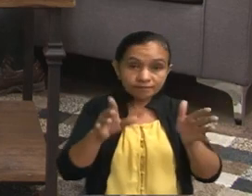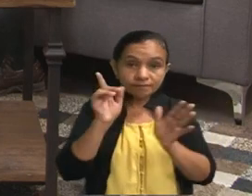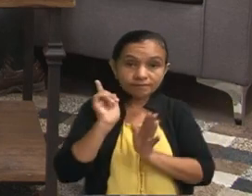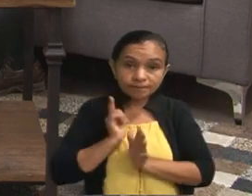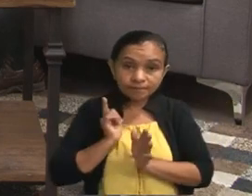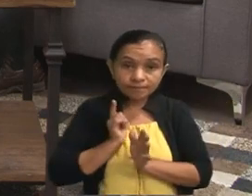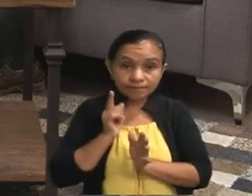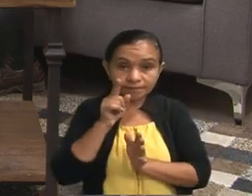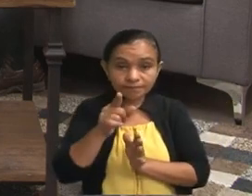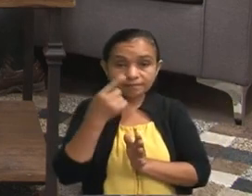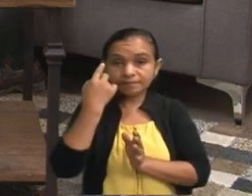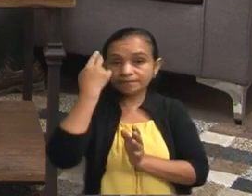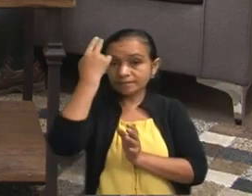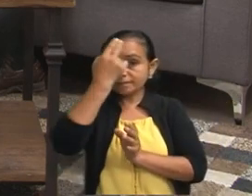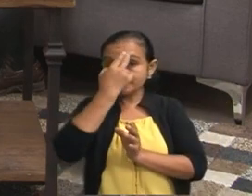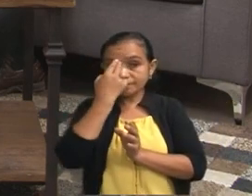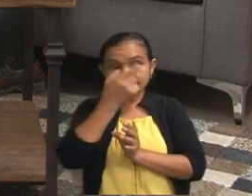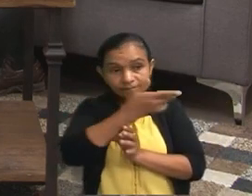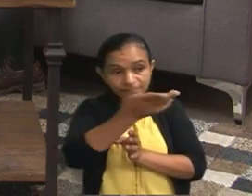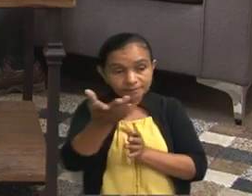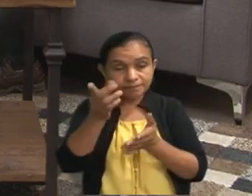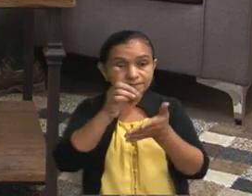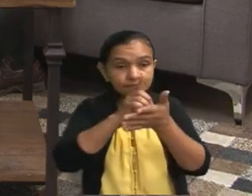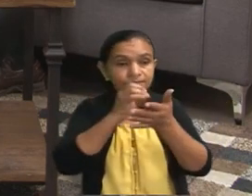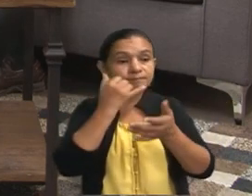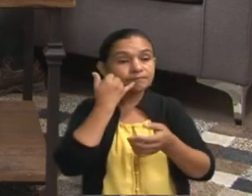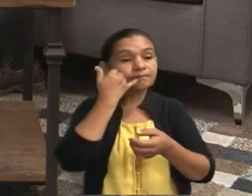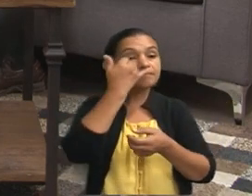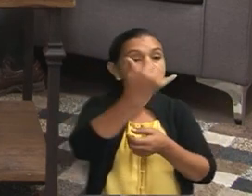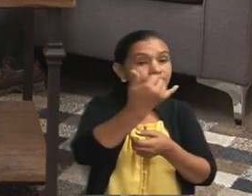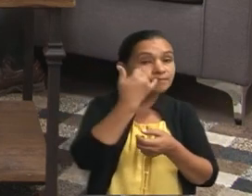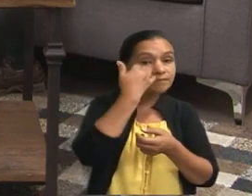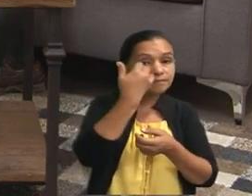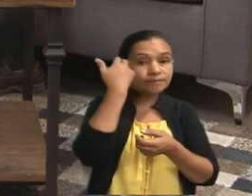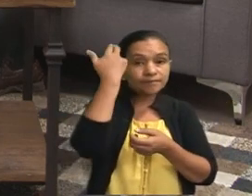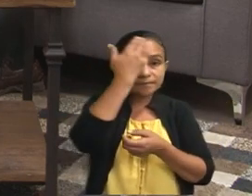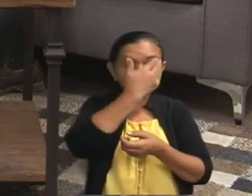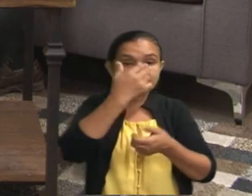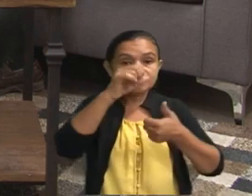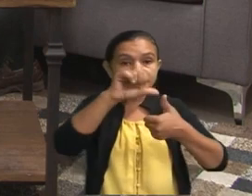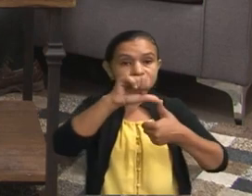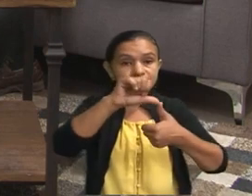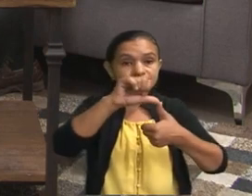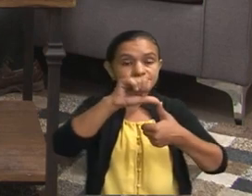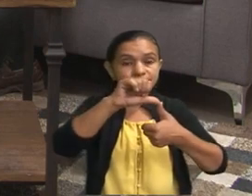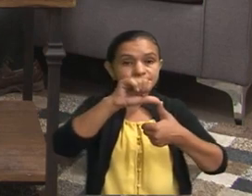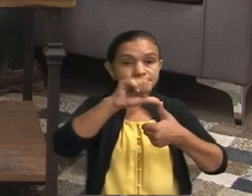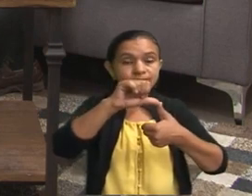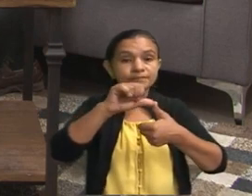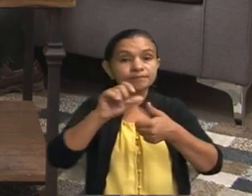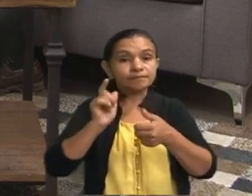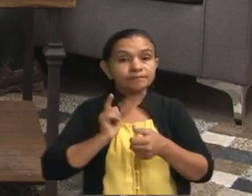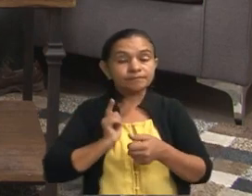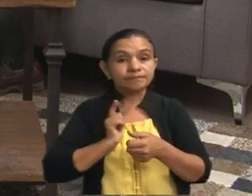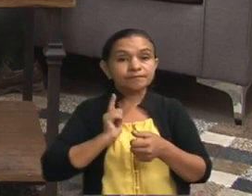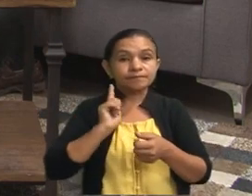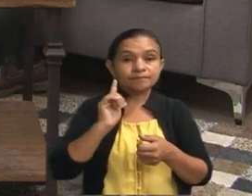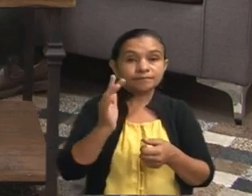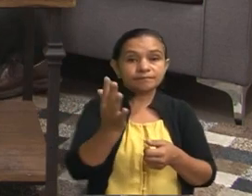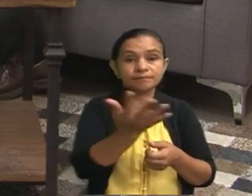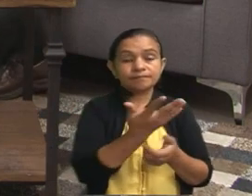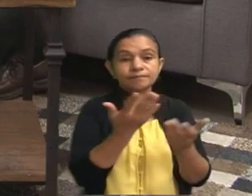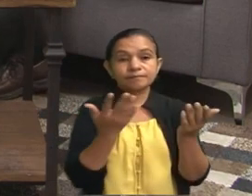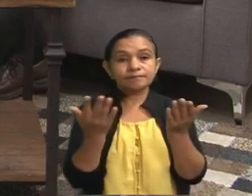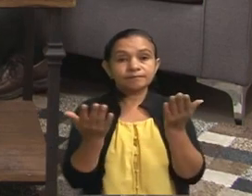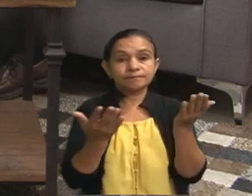Si tienen preguntas, los comunicamos para que ellos realmente entiendan bien todo, ¿no?